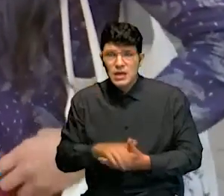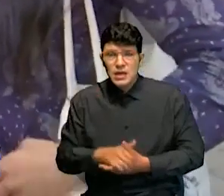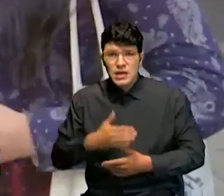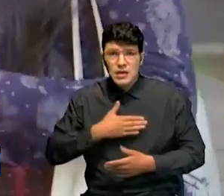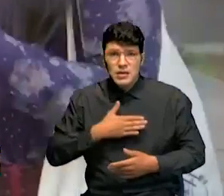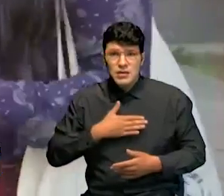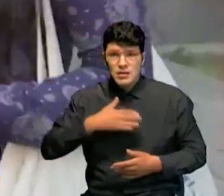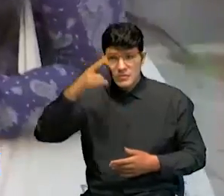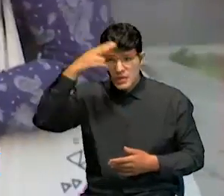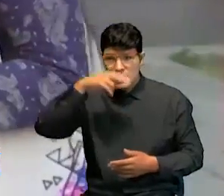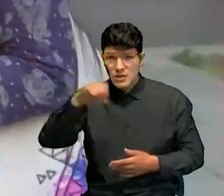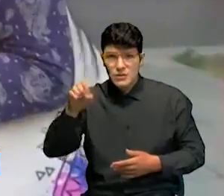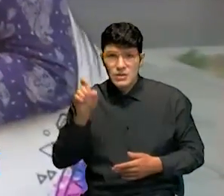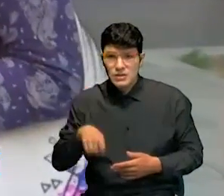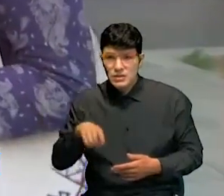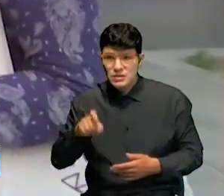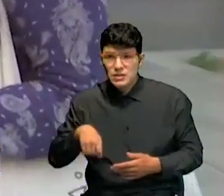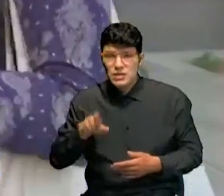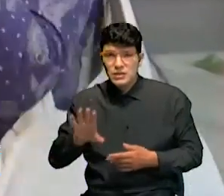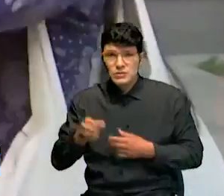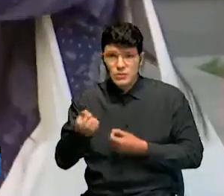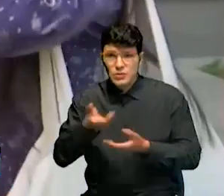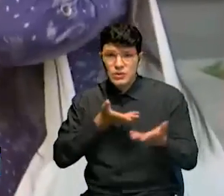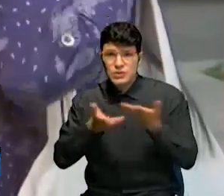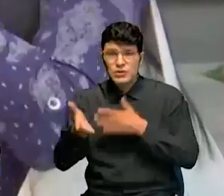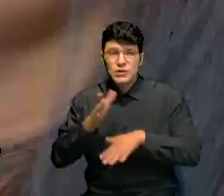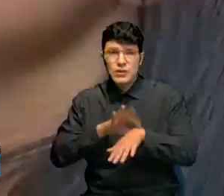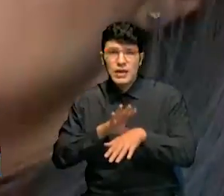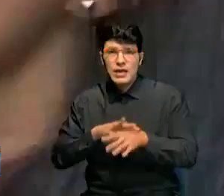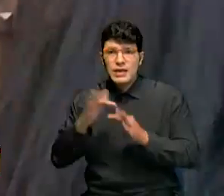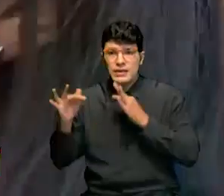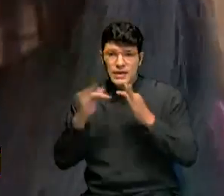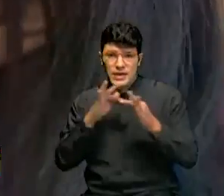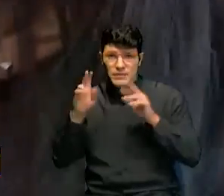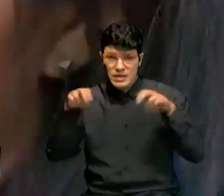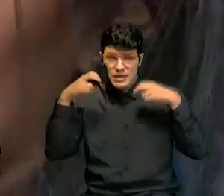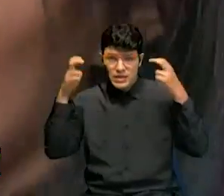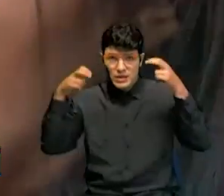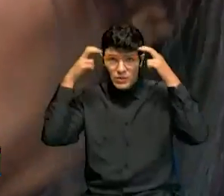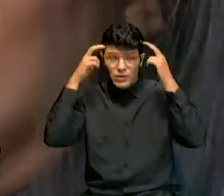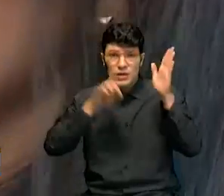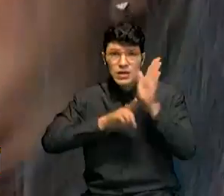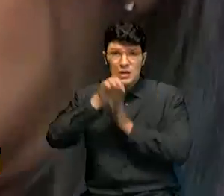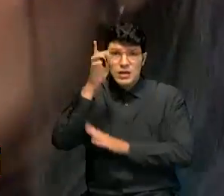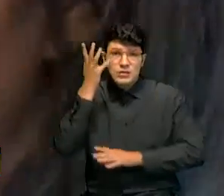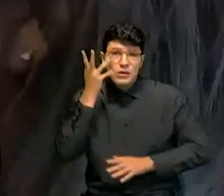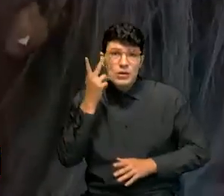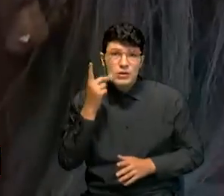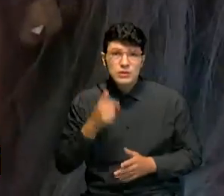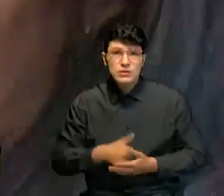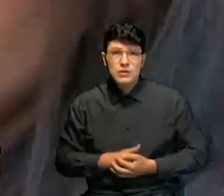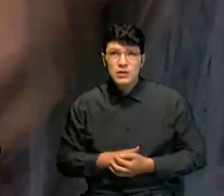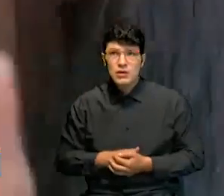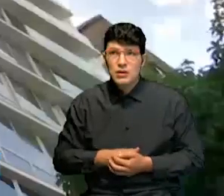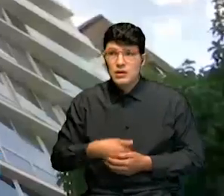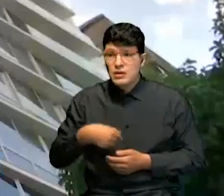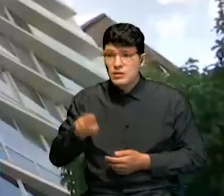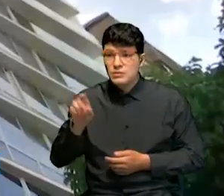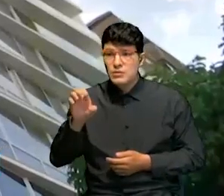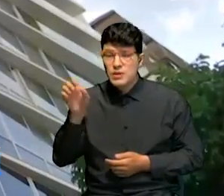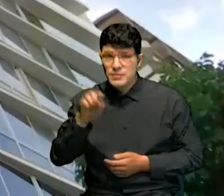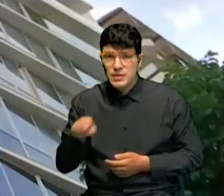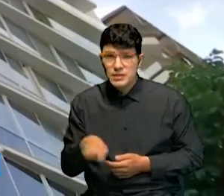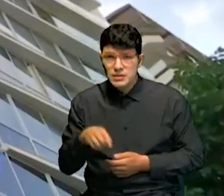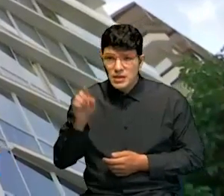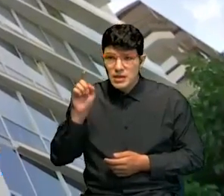por su condición médica terapias de neurodesarrollo todos los días y la la eps coomeva le debe a la